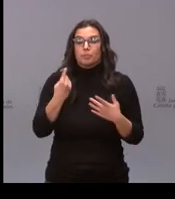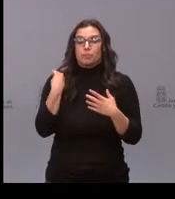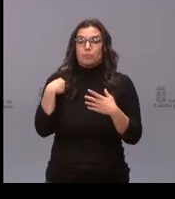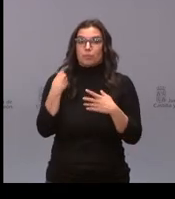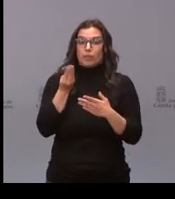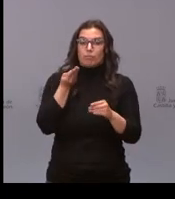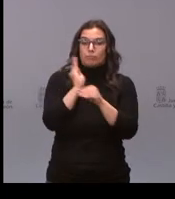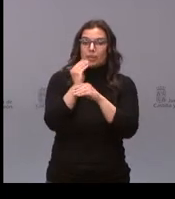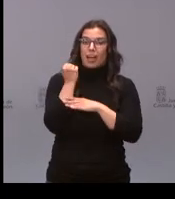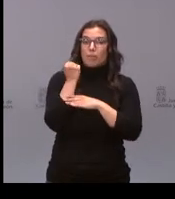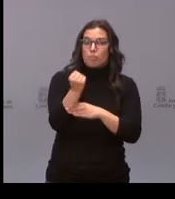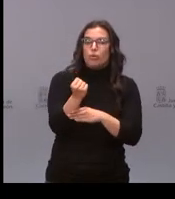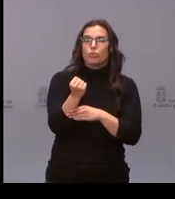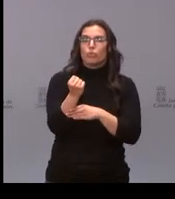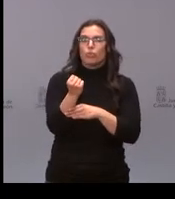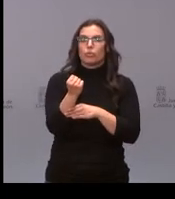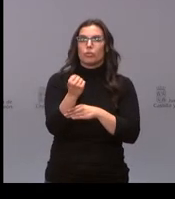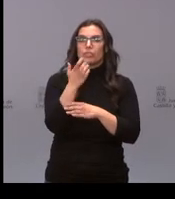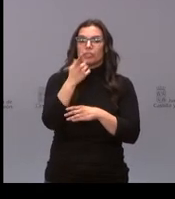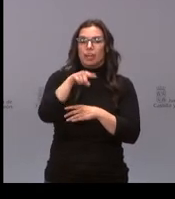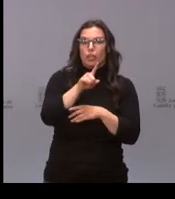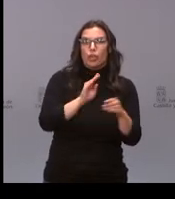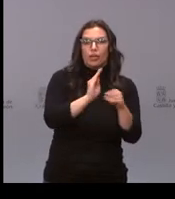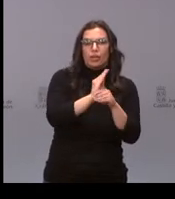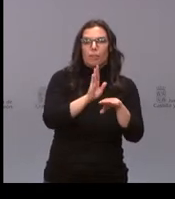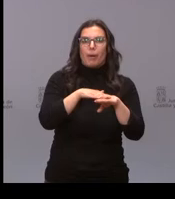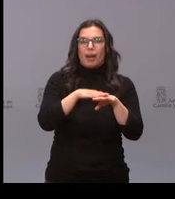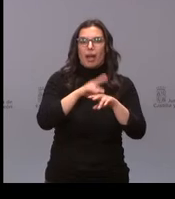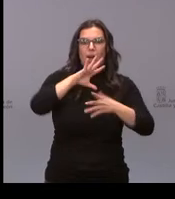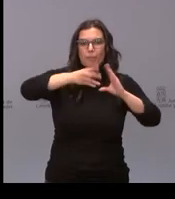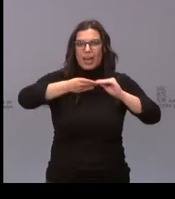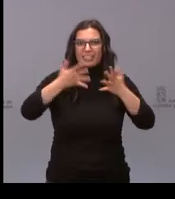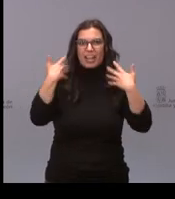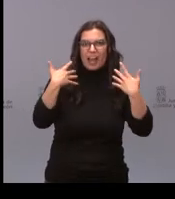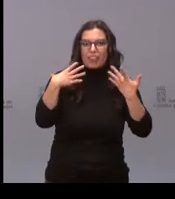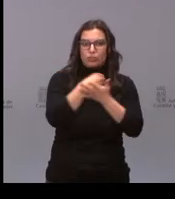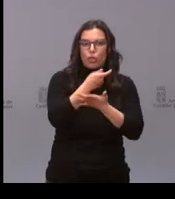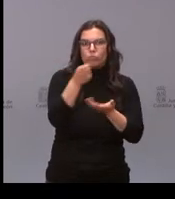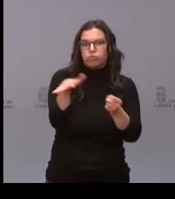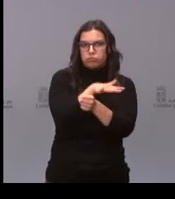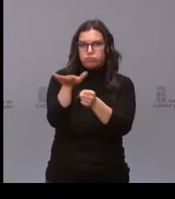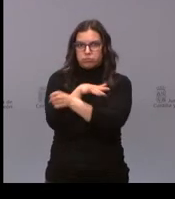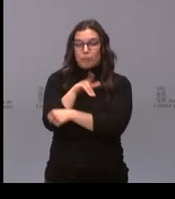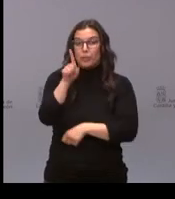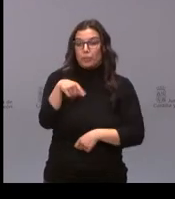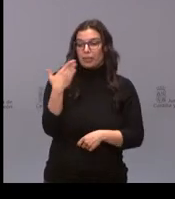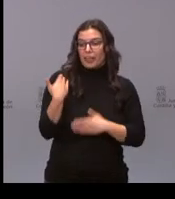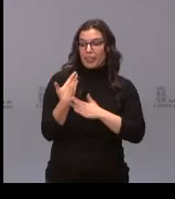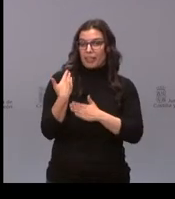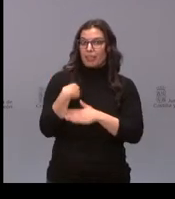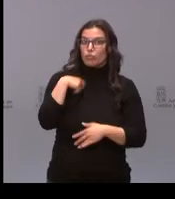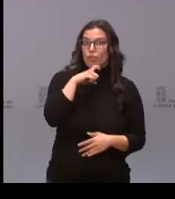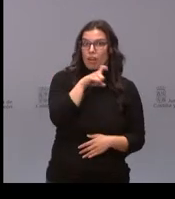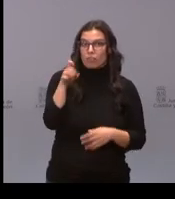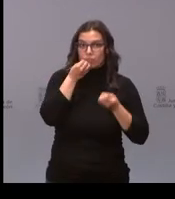apoyo a aquellas inversiones que se están haciendo en terrazas. Pero anuncié hace unos días que